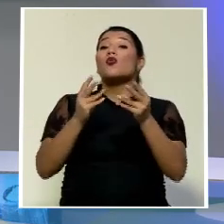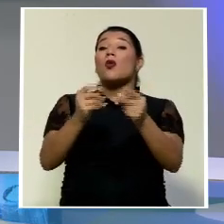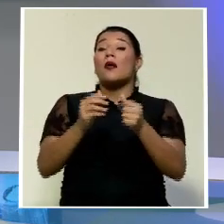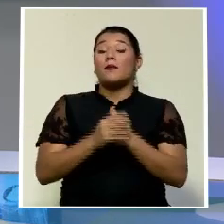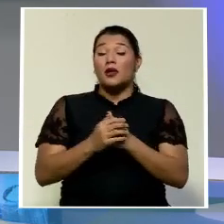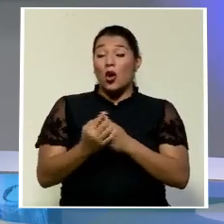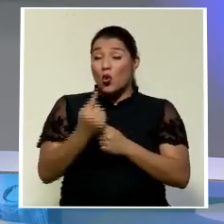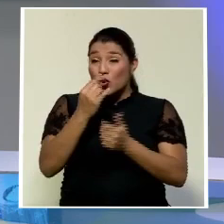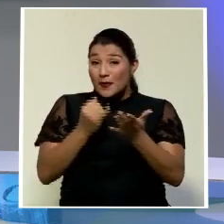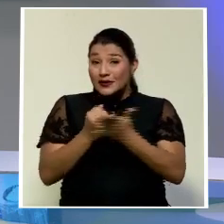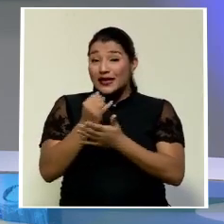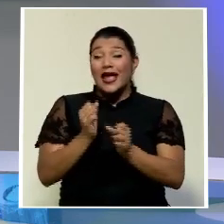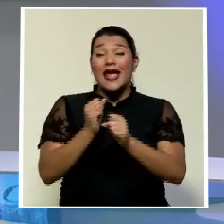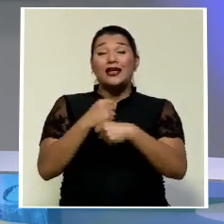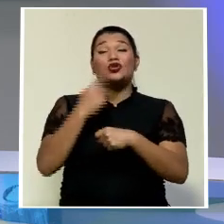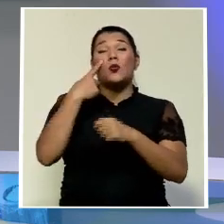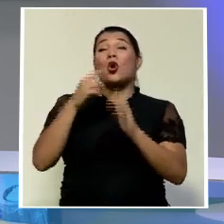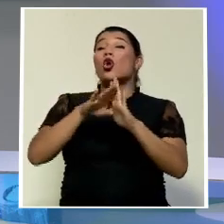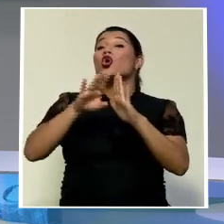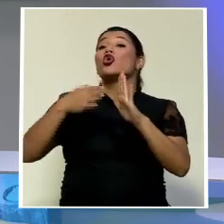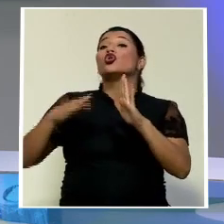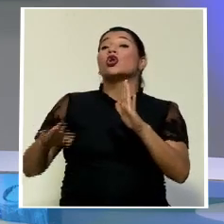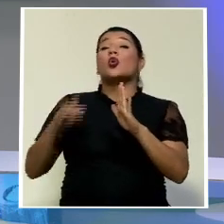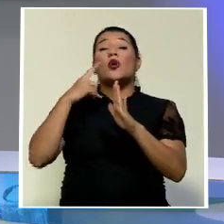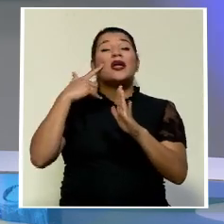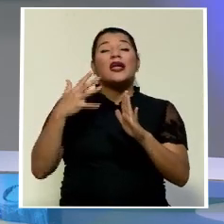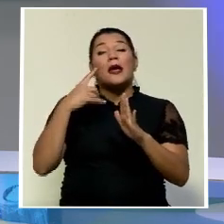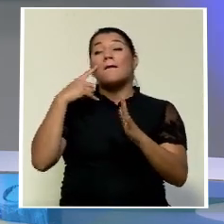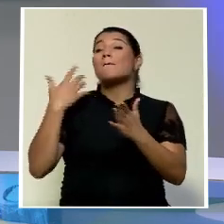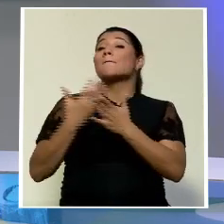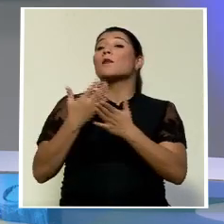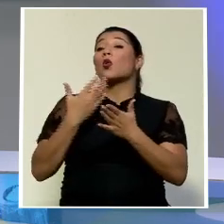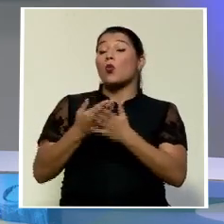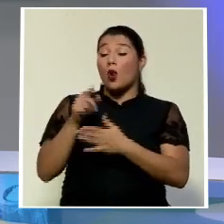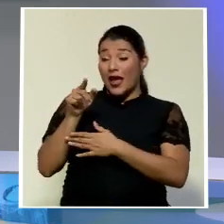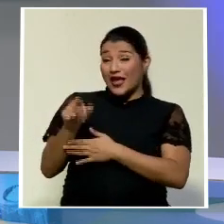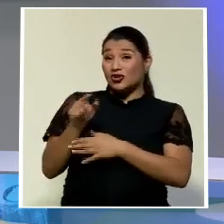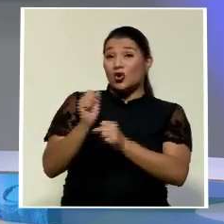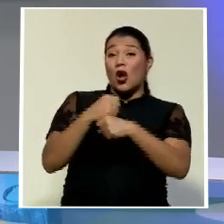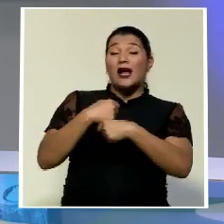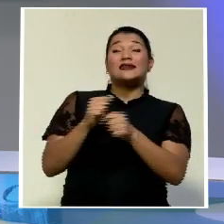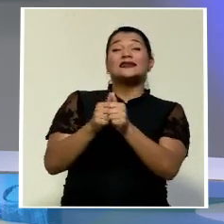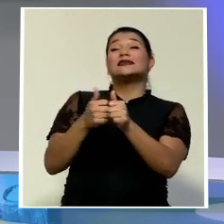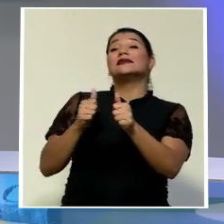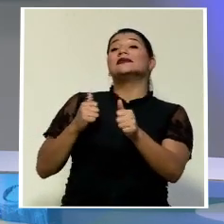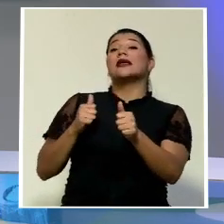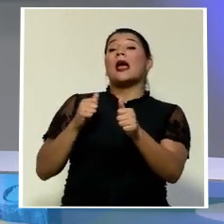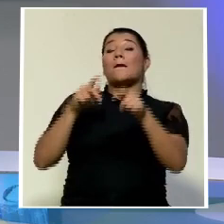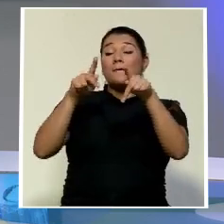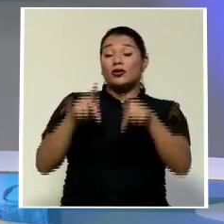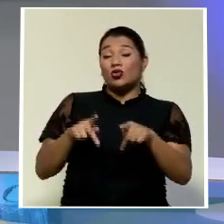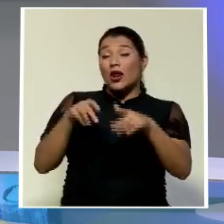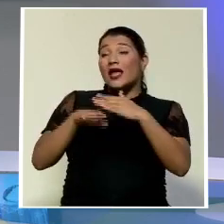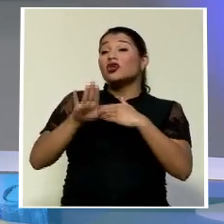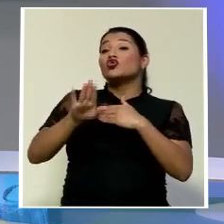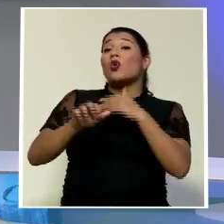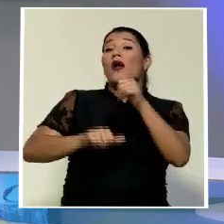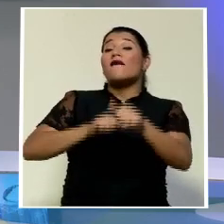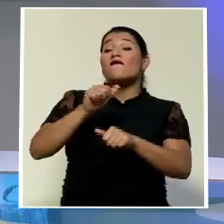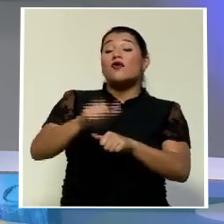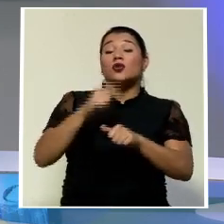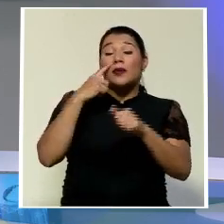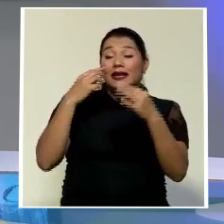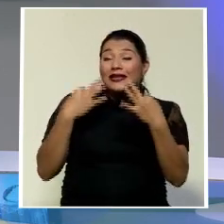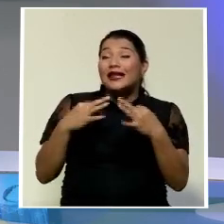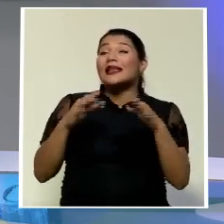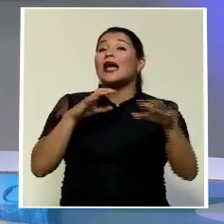por la Contraloría comprobó que estos ayuntamientos atrasan a los ciudadanos en su esfuerzo por reactivar